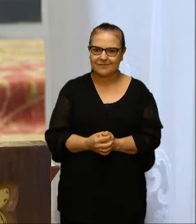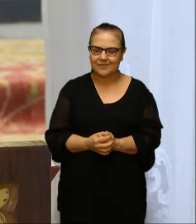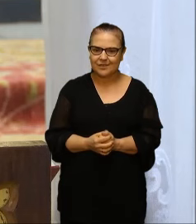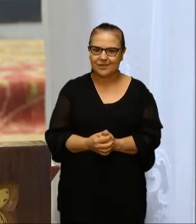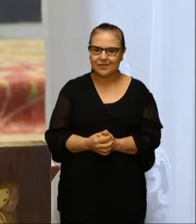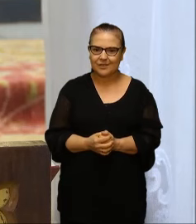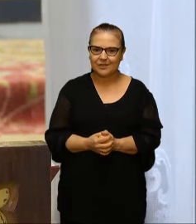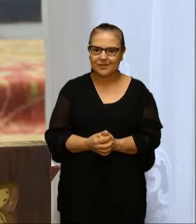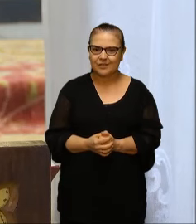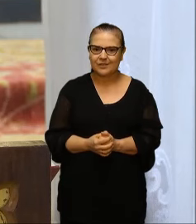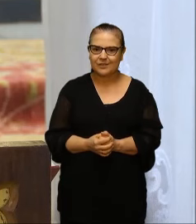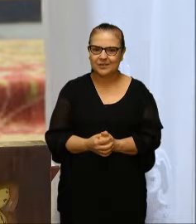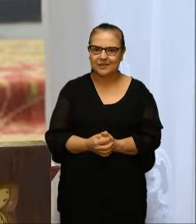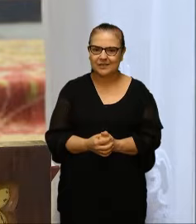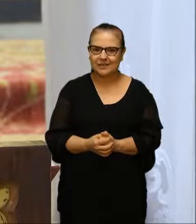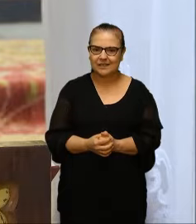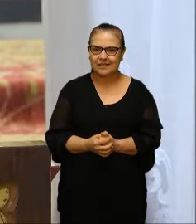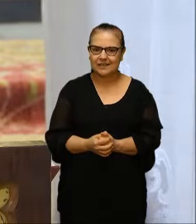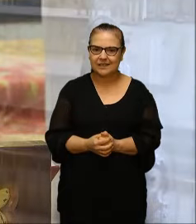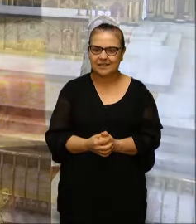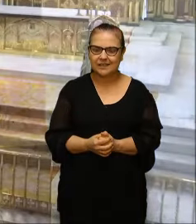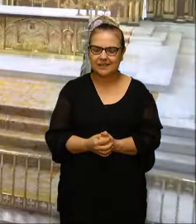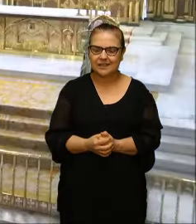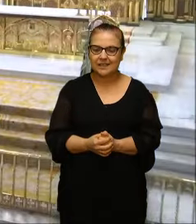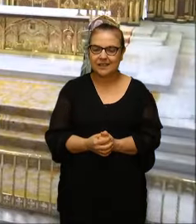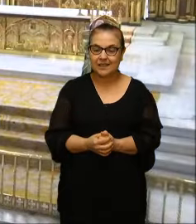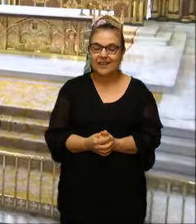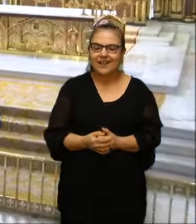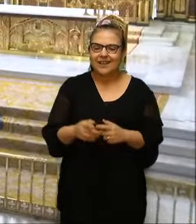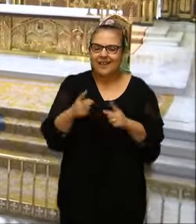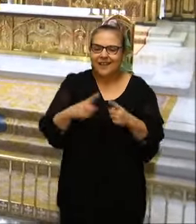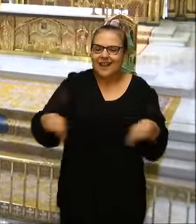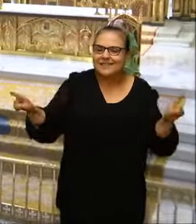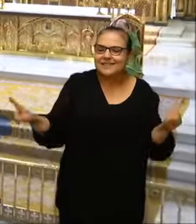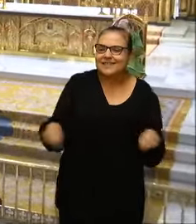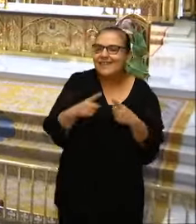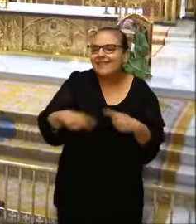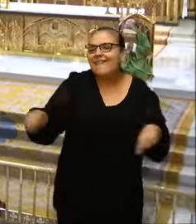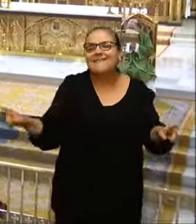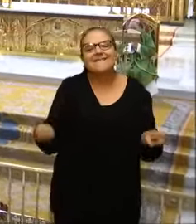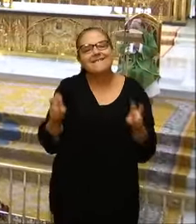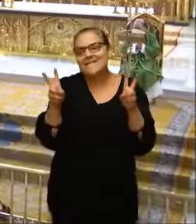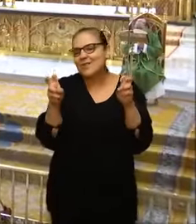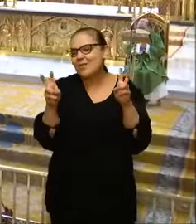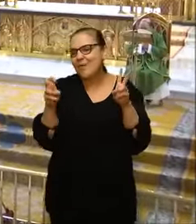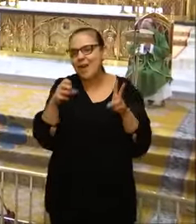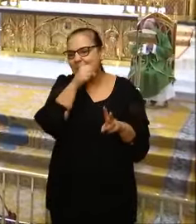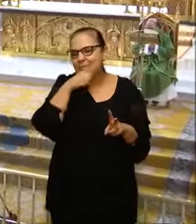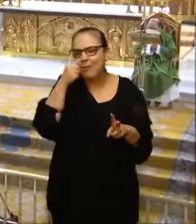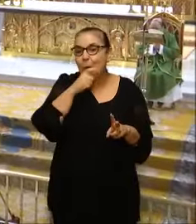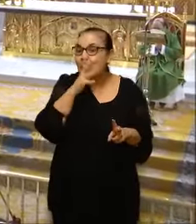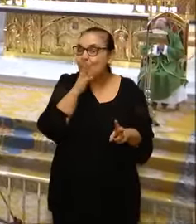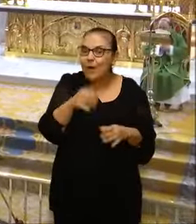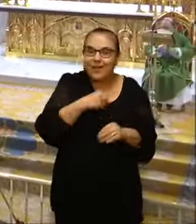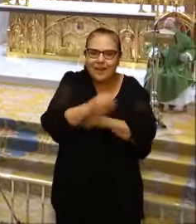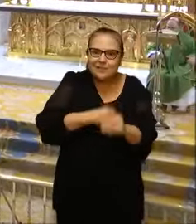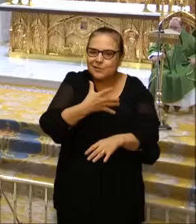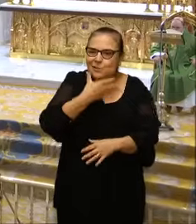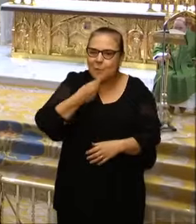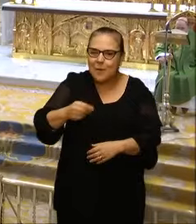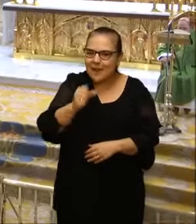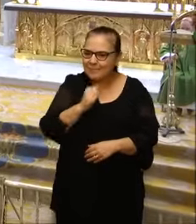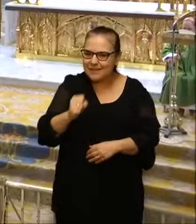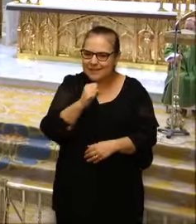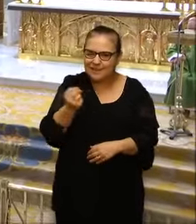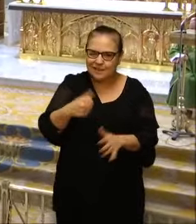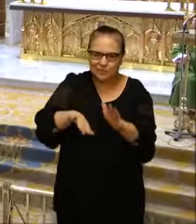obras, Señor, Dios omnipotente. Cantad al Señor un cántico nuevo, porque ha hecho maravillas.